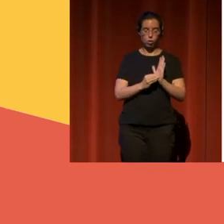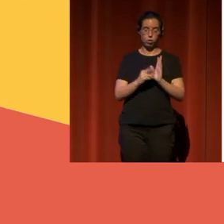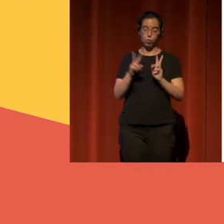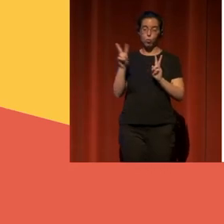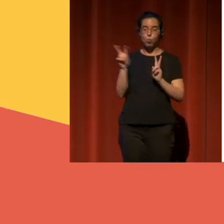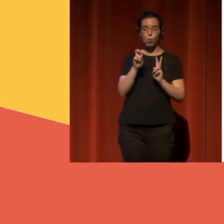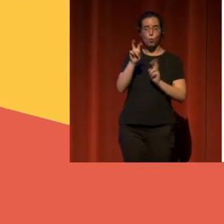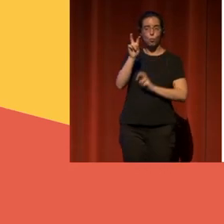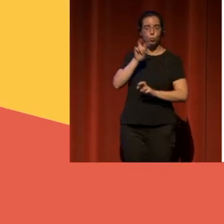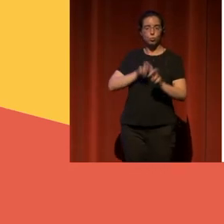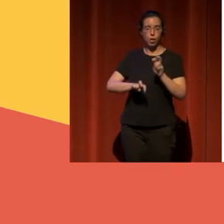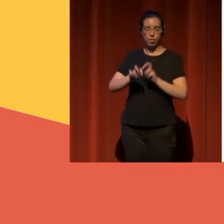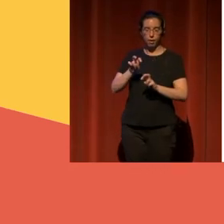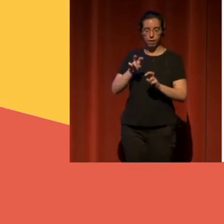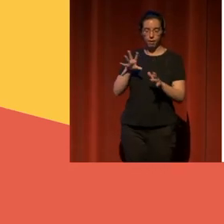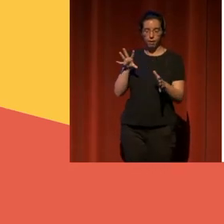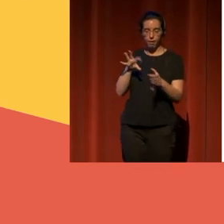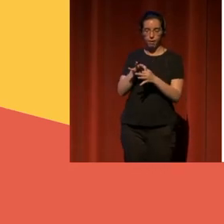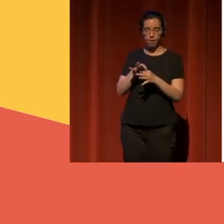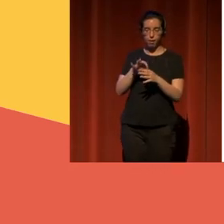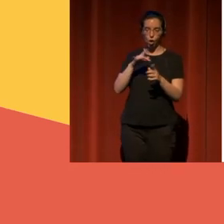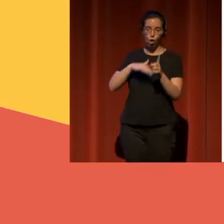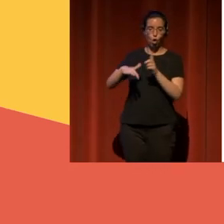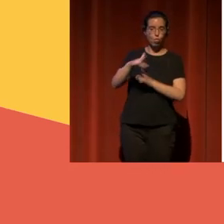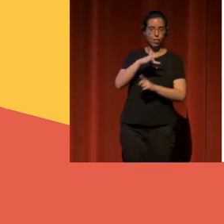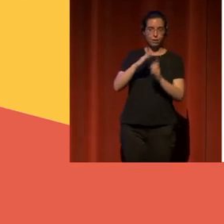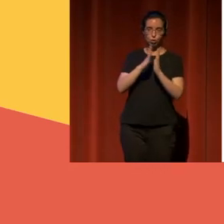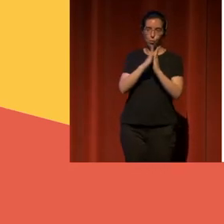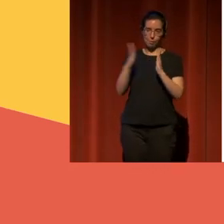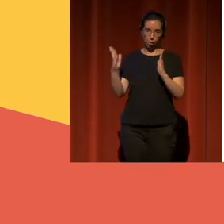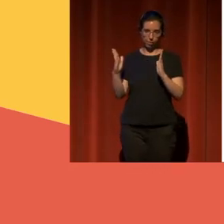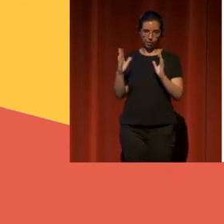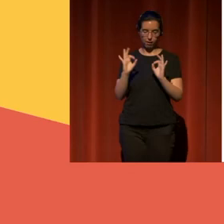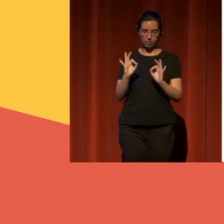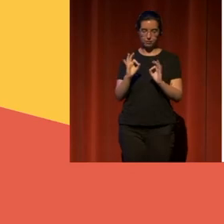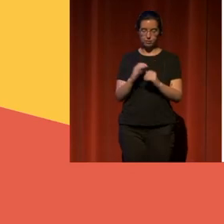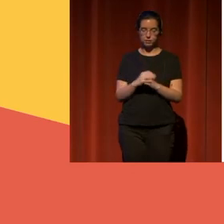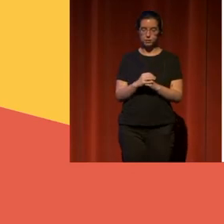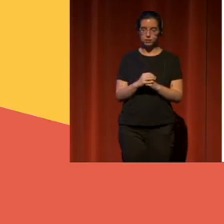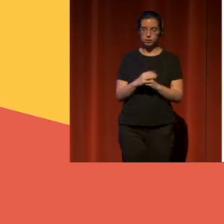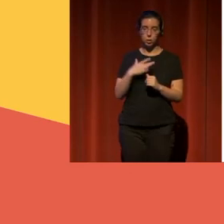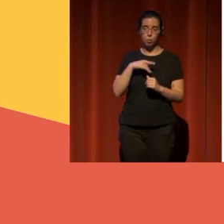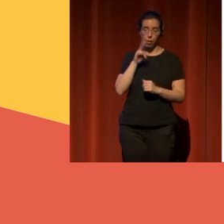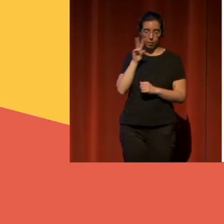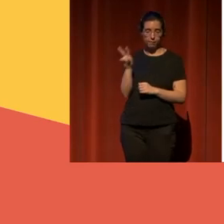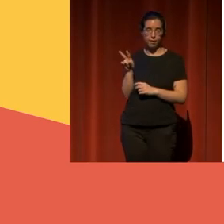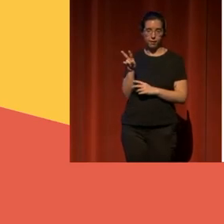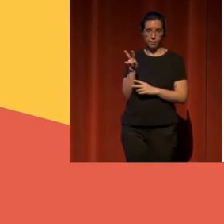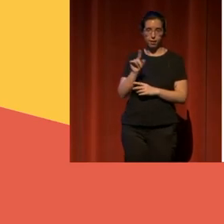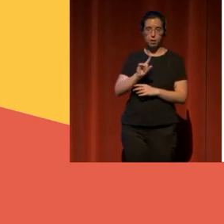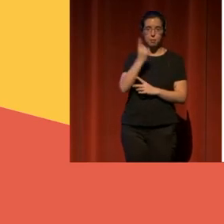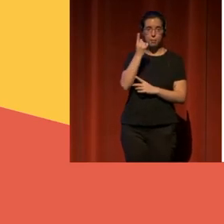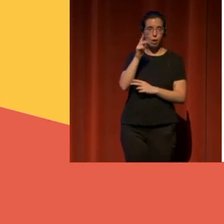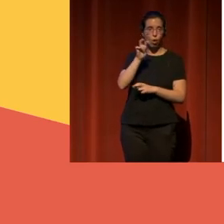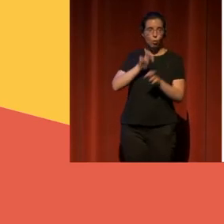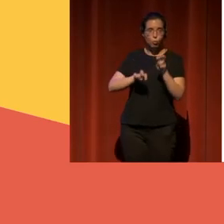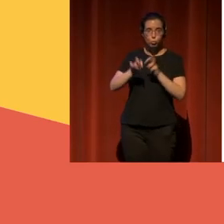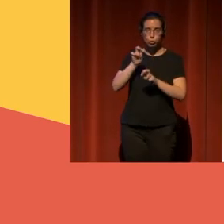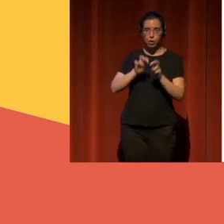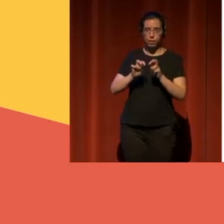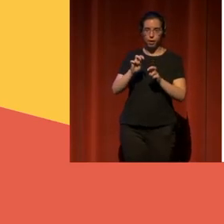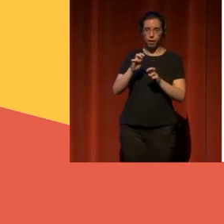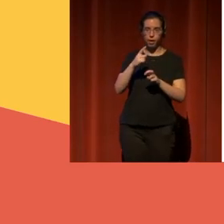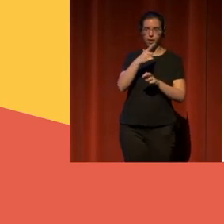búsqueda vinculada al contexto bibliotecario. Ahí podéis ver En una primera búsqueda encontré